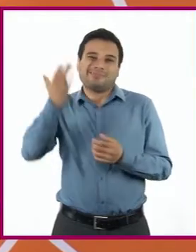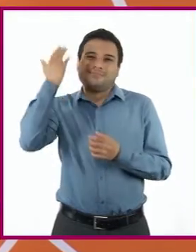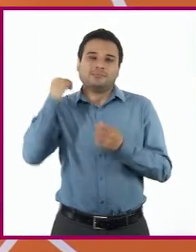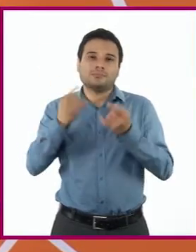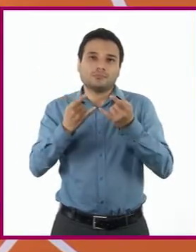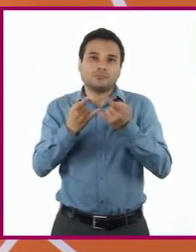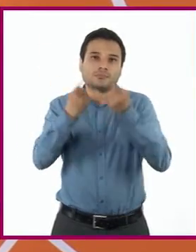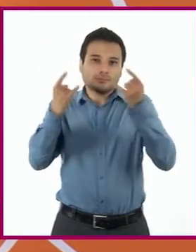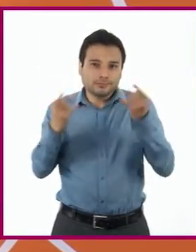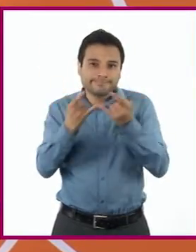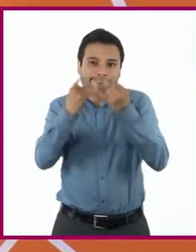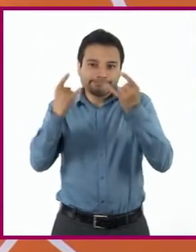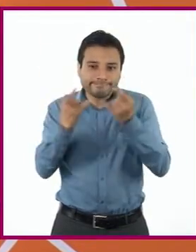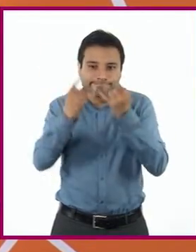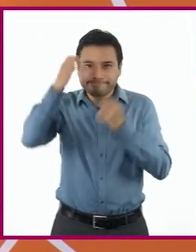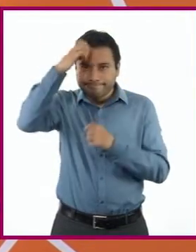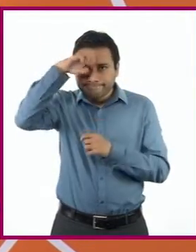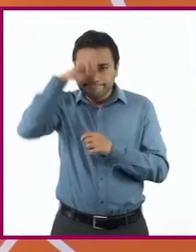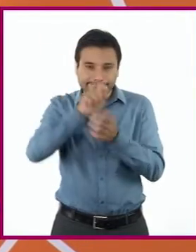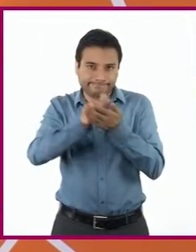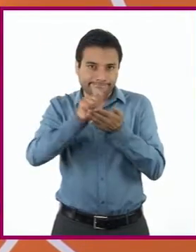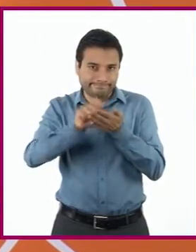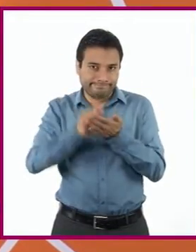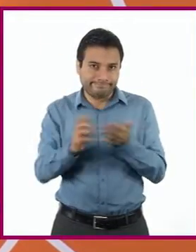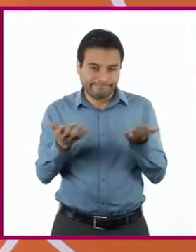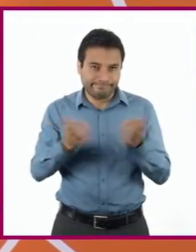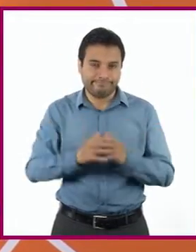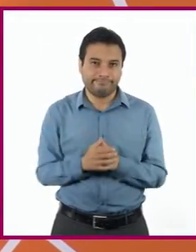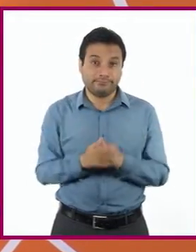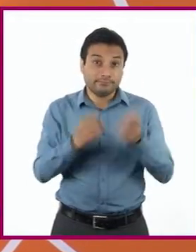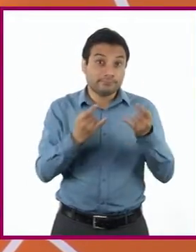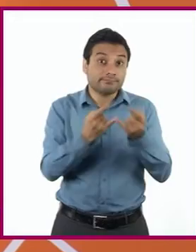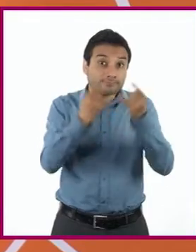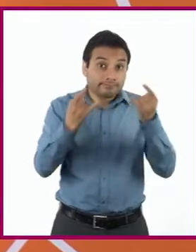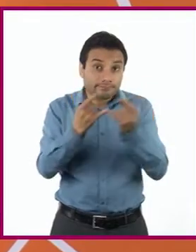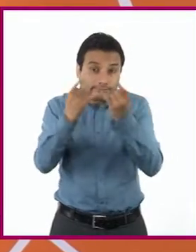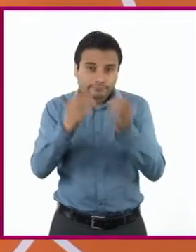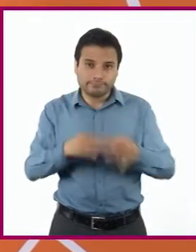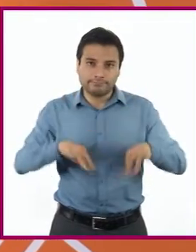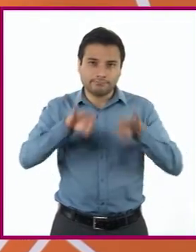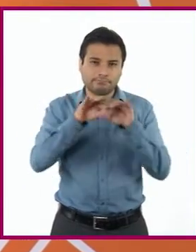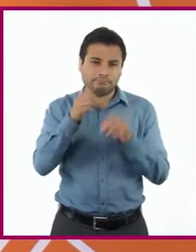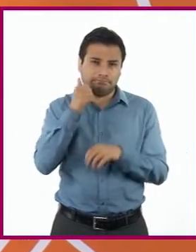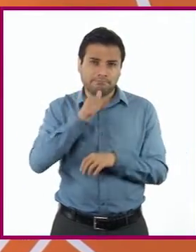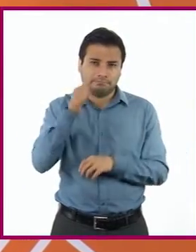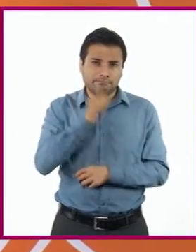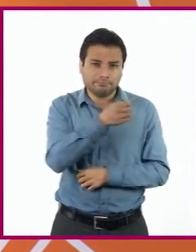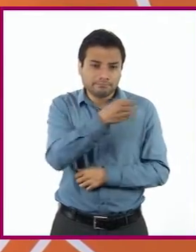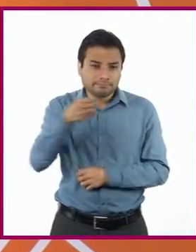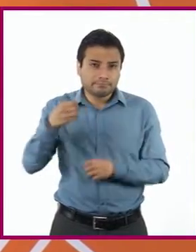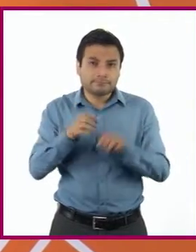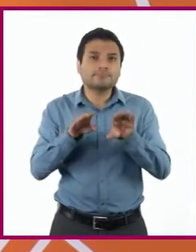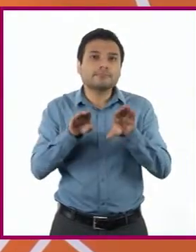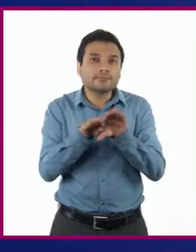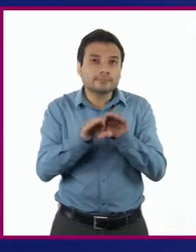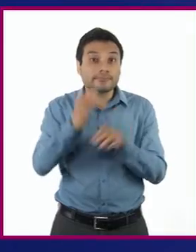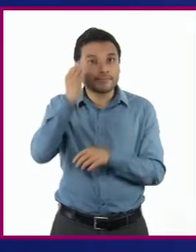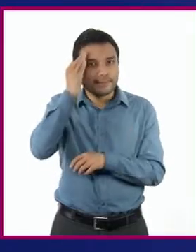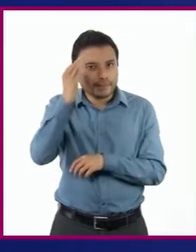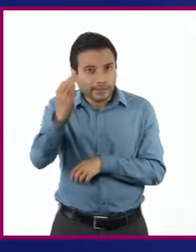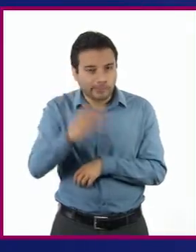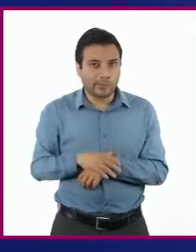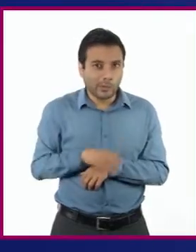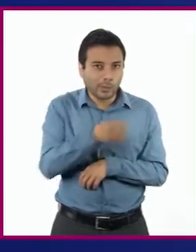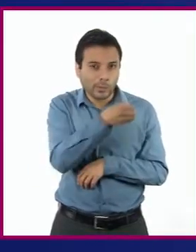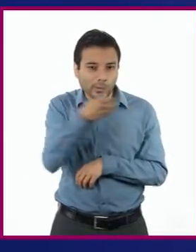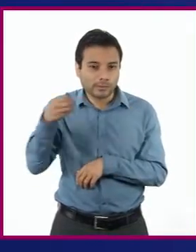más relevantes de la vida de quien la escribe. Los acontecimientos suelen estar ordenados cronológicamente. Así